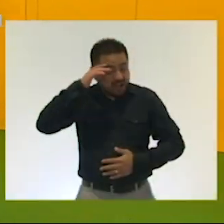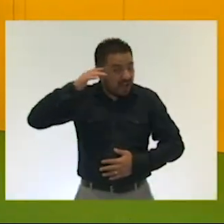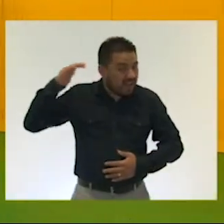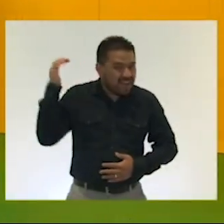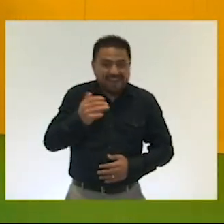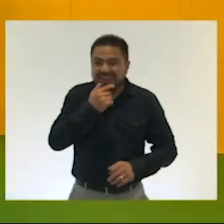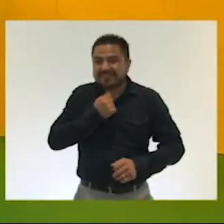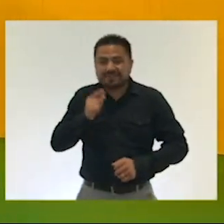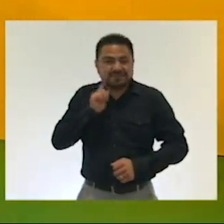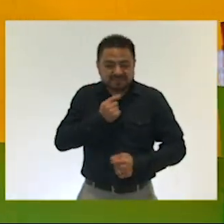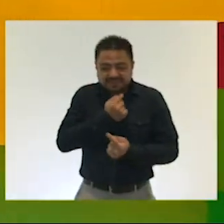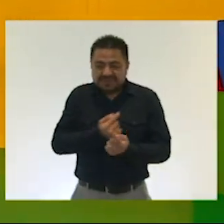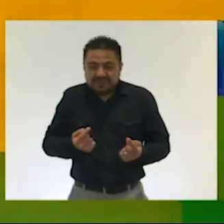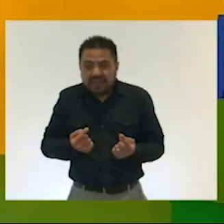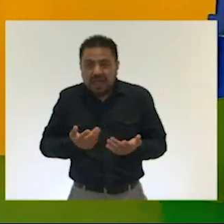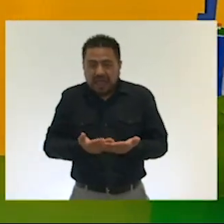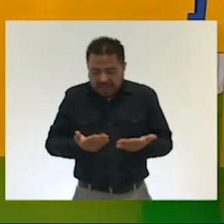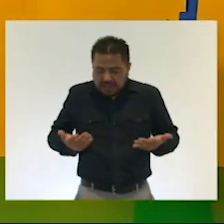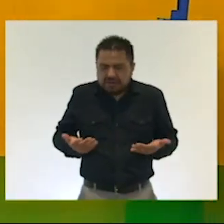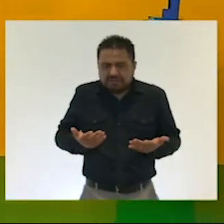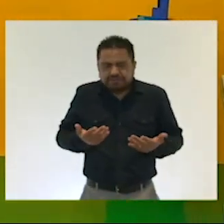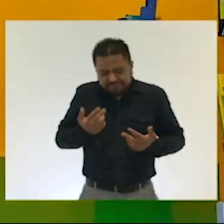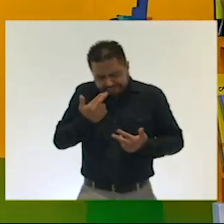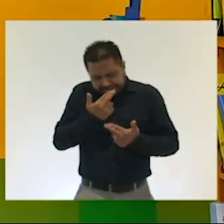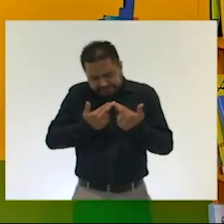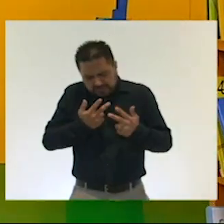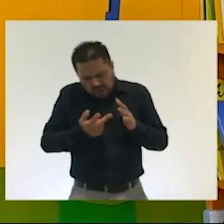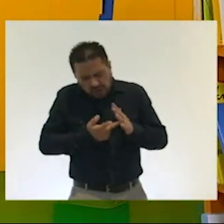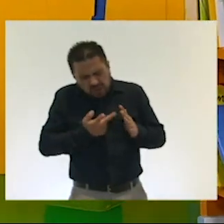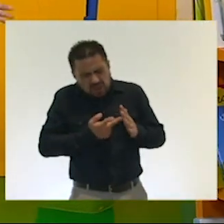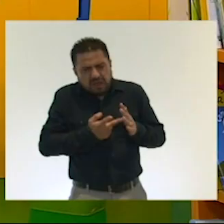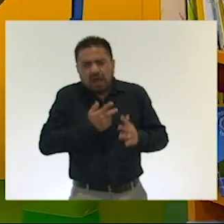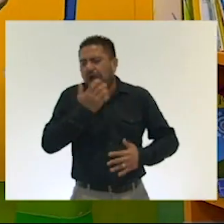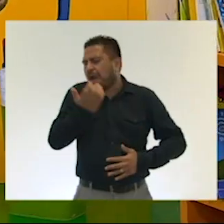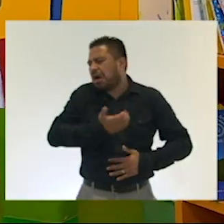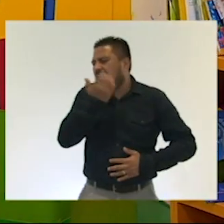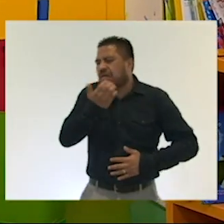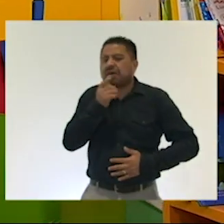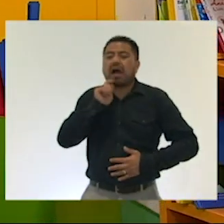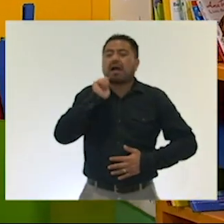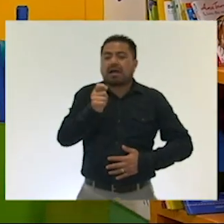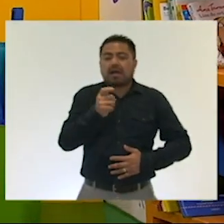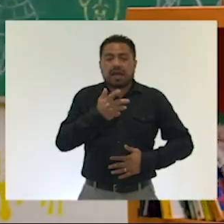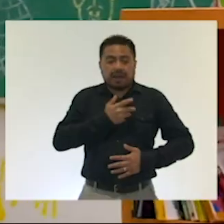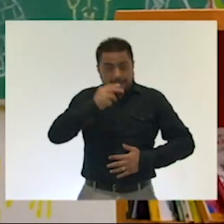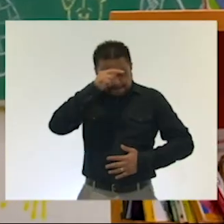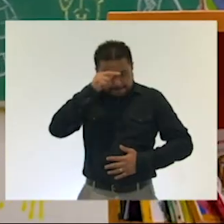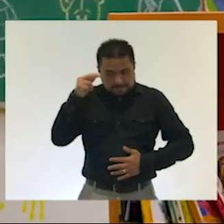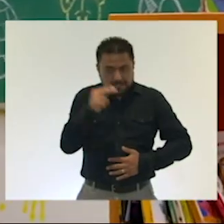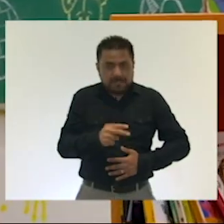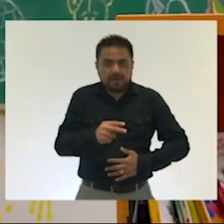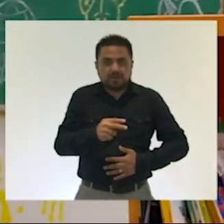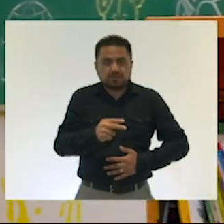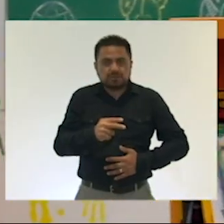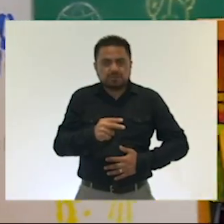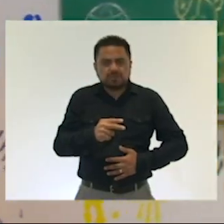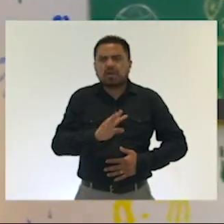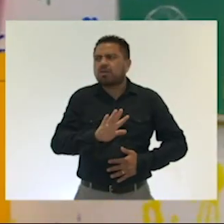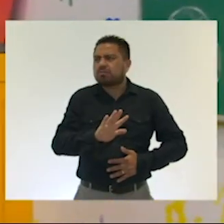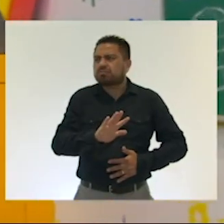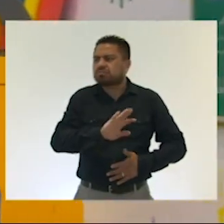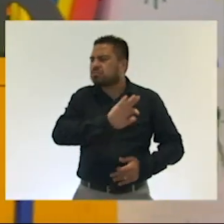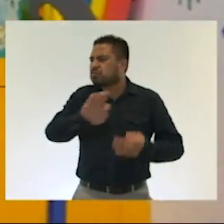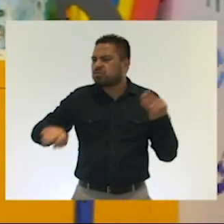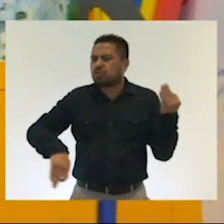niñas y niños. Ahora haremos un repaso sobre las tradiciones y costumbres que hay en México. Todas y todos